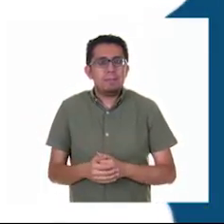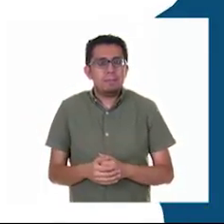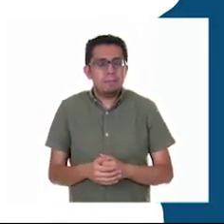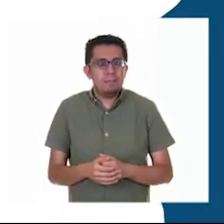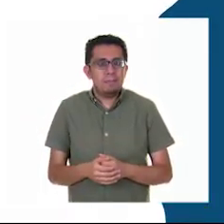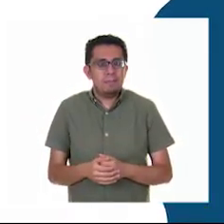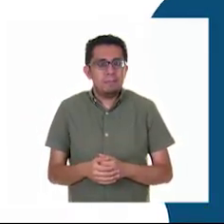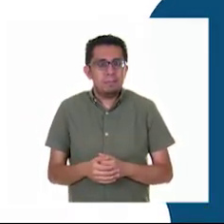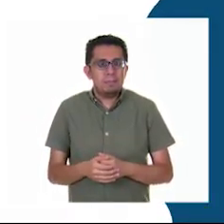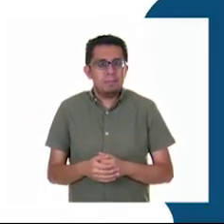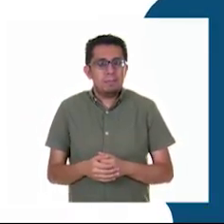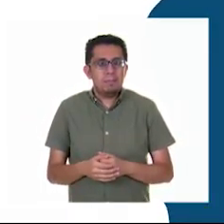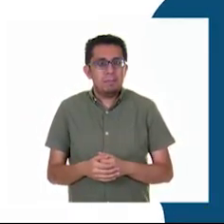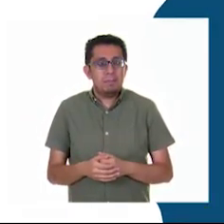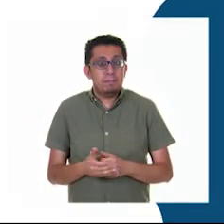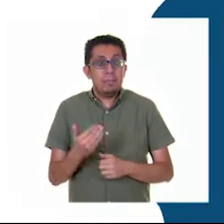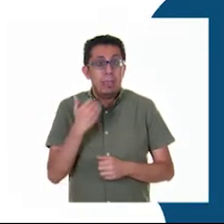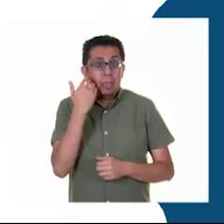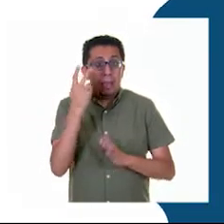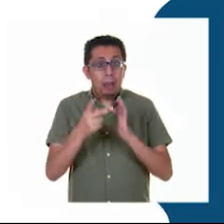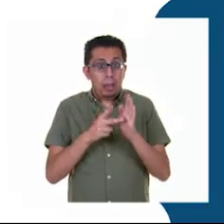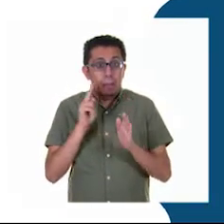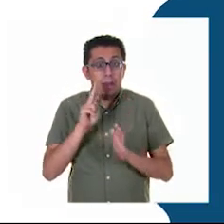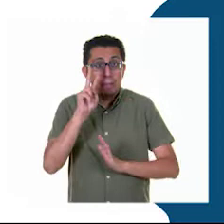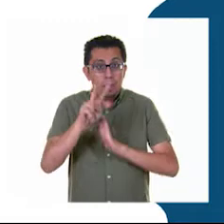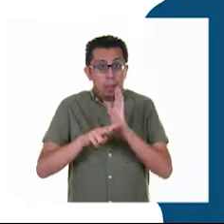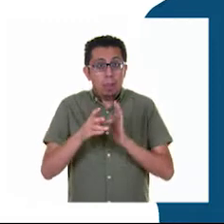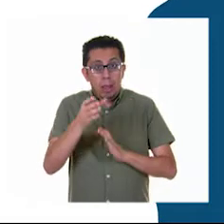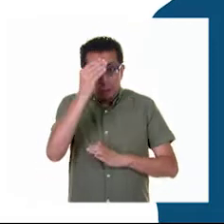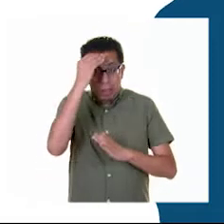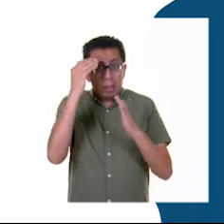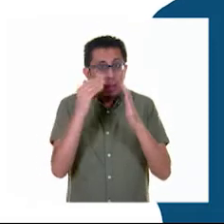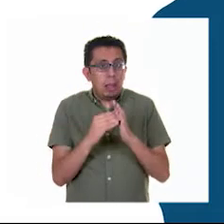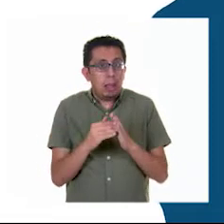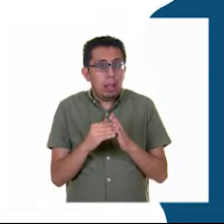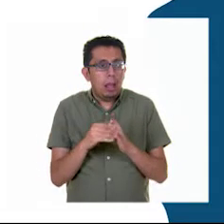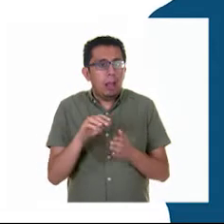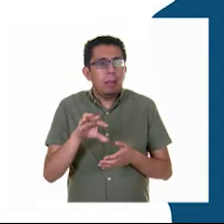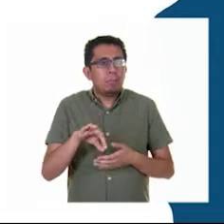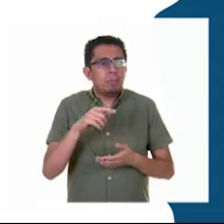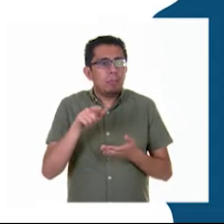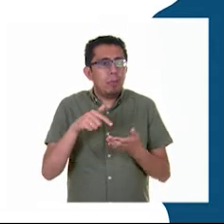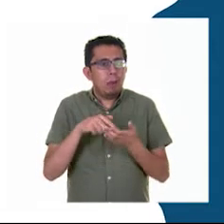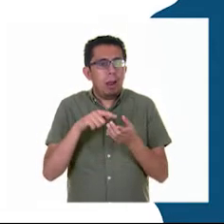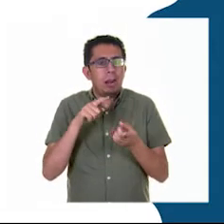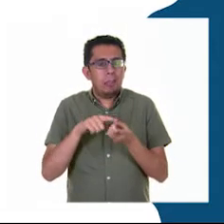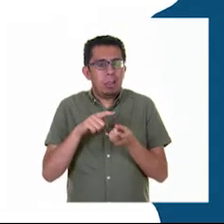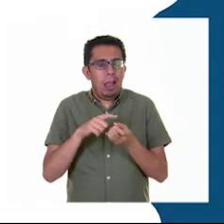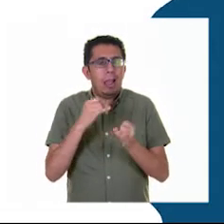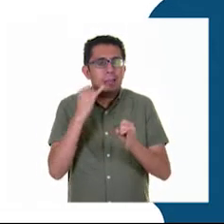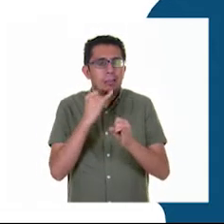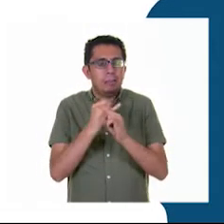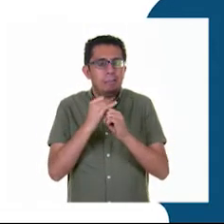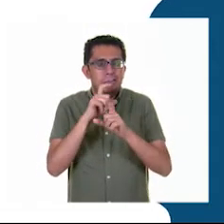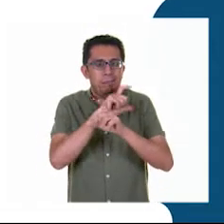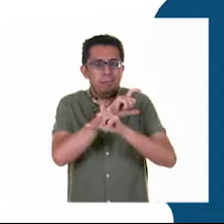conalitech.sep.gob.mx. Si quieres volver a ver los programas de Aprende en Casa, los puedes encontrar en la siguiente liga: